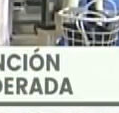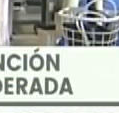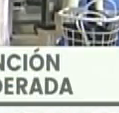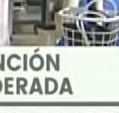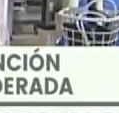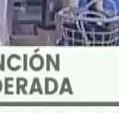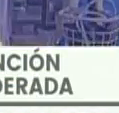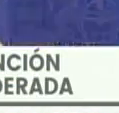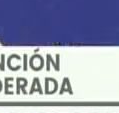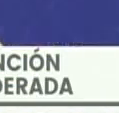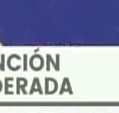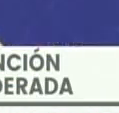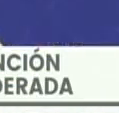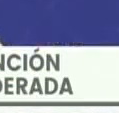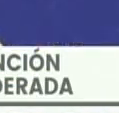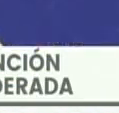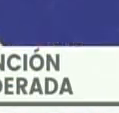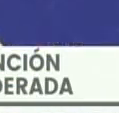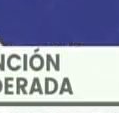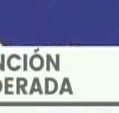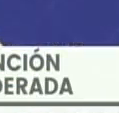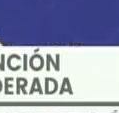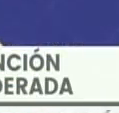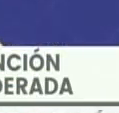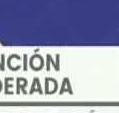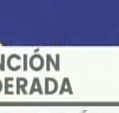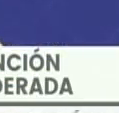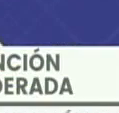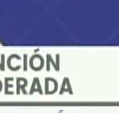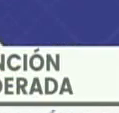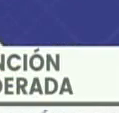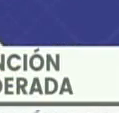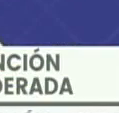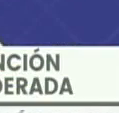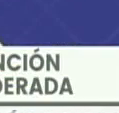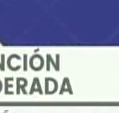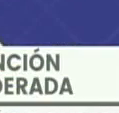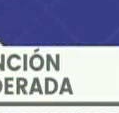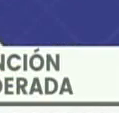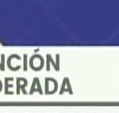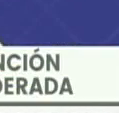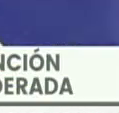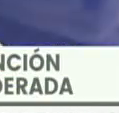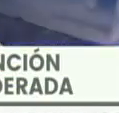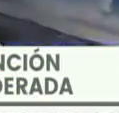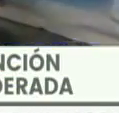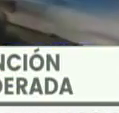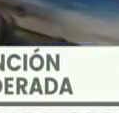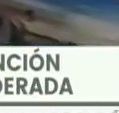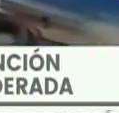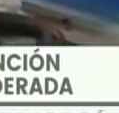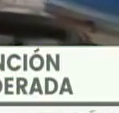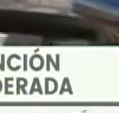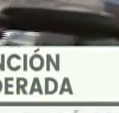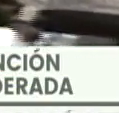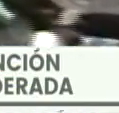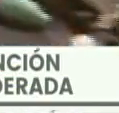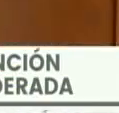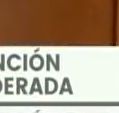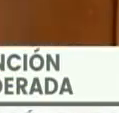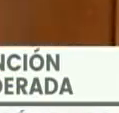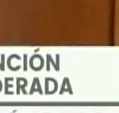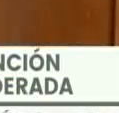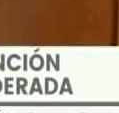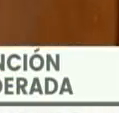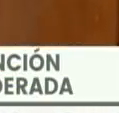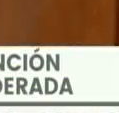pulso quirúrgico resuelve las incidencias que se presentan día a día en el Sistema Público Nacional de Salud. Y bueno, el llamado,